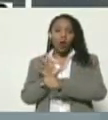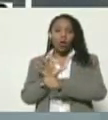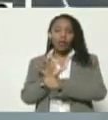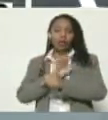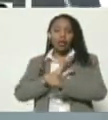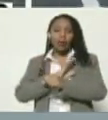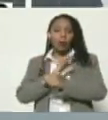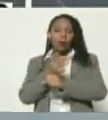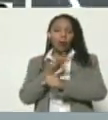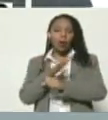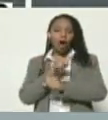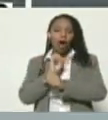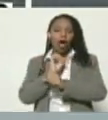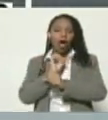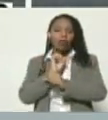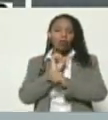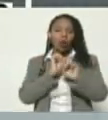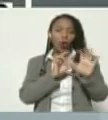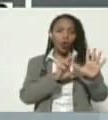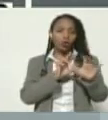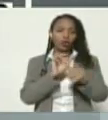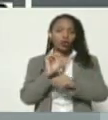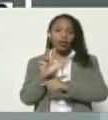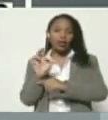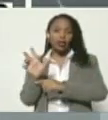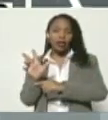teníamos para, a las 8 y 33,